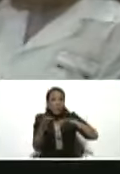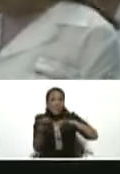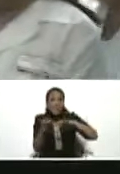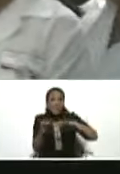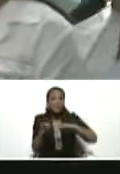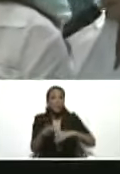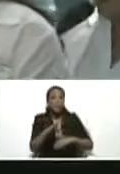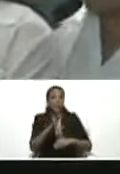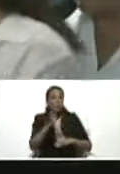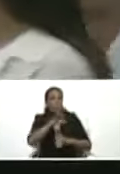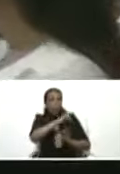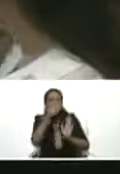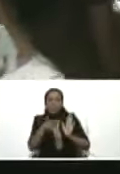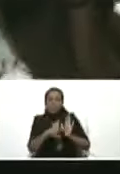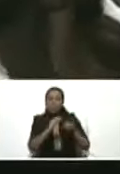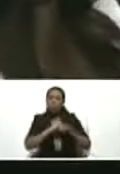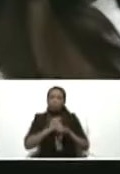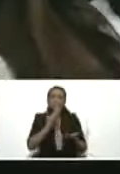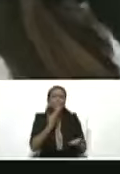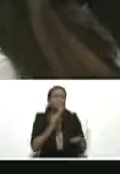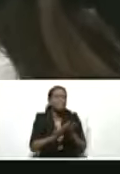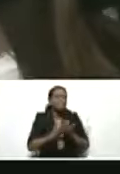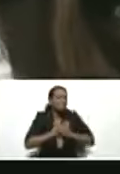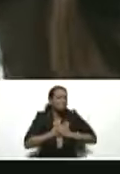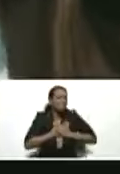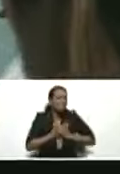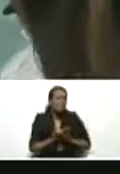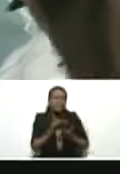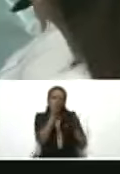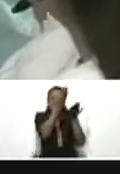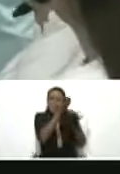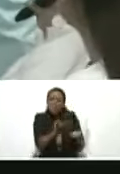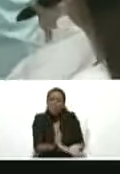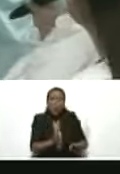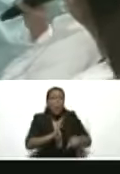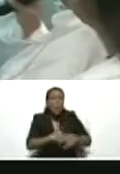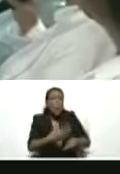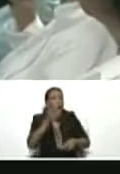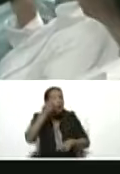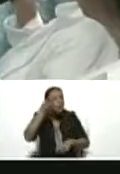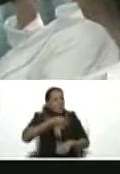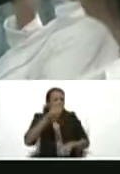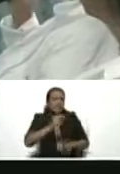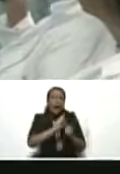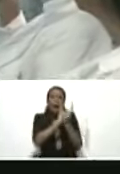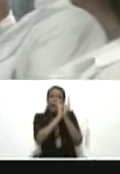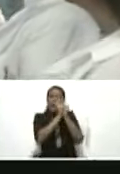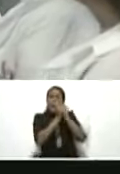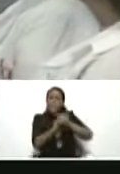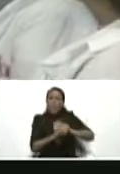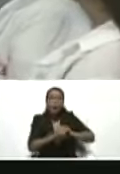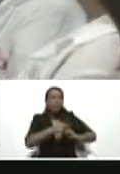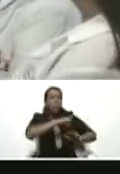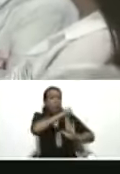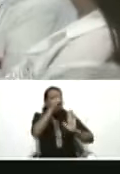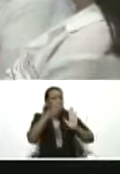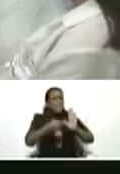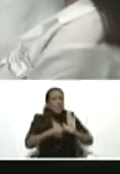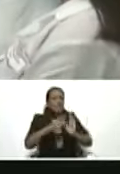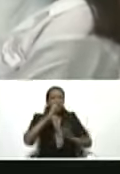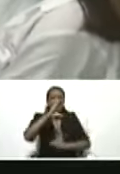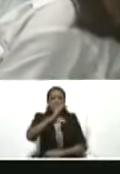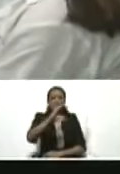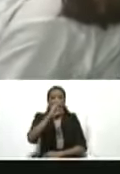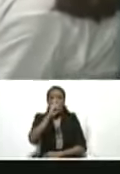Trujillo está demasiado agradecido con usted por haber hecho realidad la transformación de este